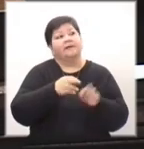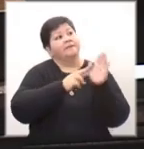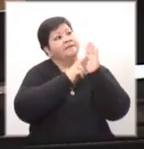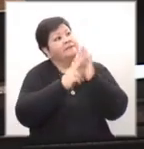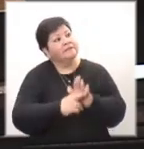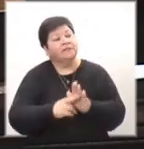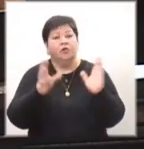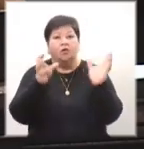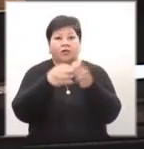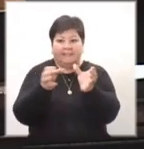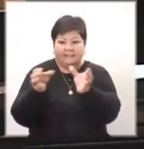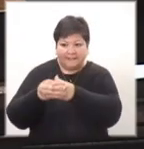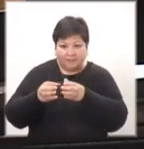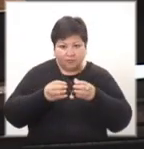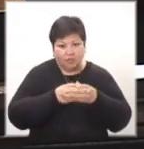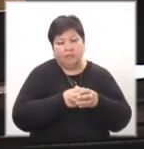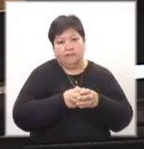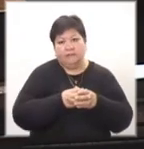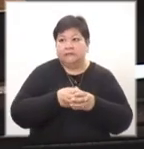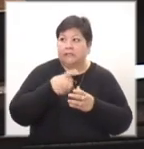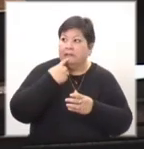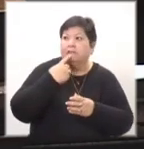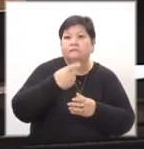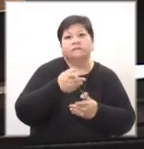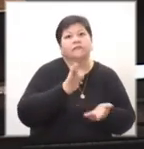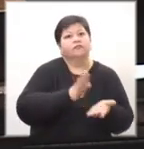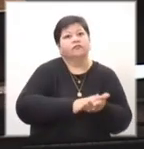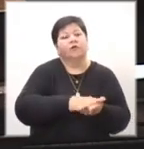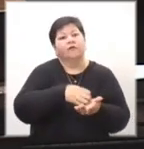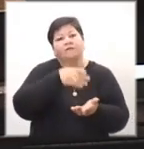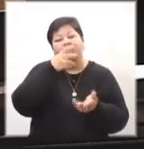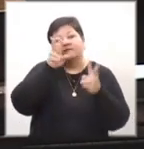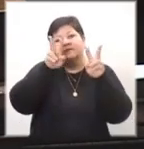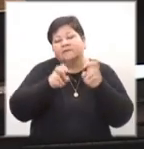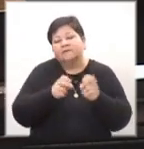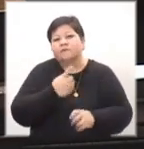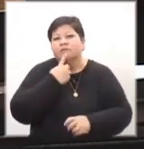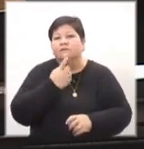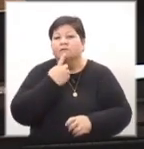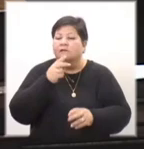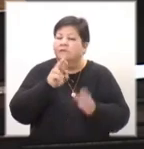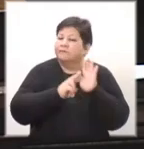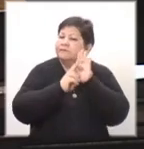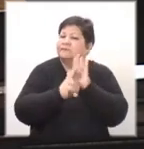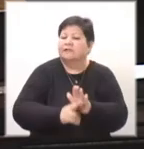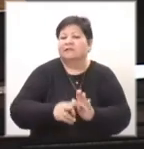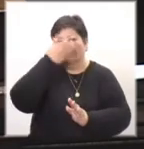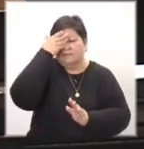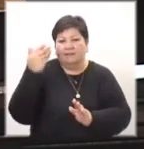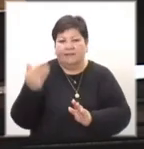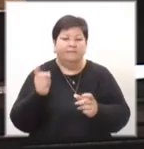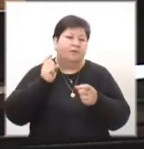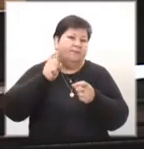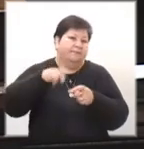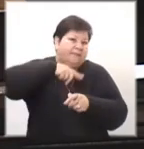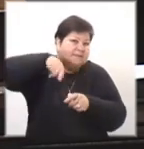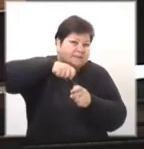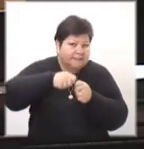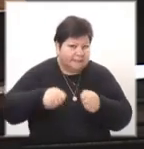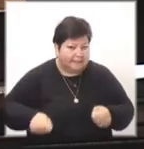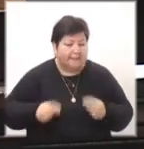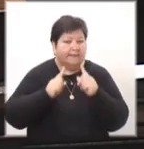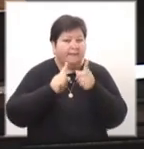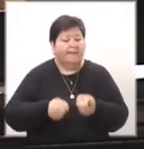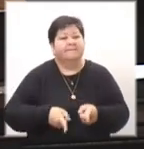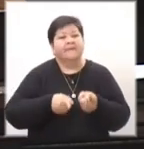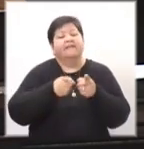y comprometían posiciones políticas fueron los representantes del Frente Amplio, del PIT-CNT y de la ONASPU.